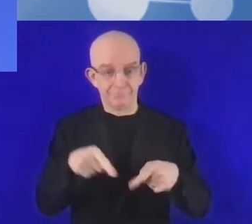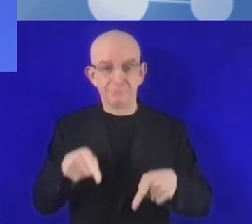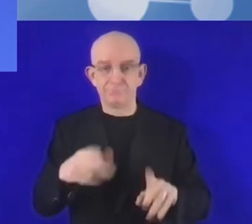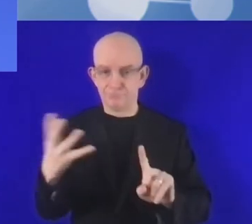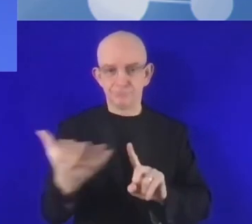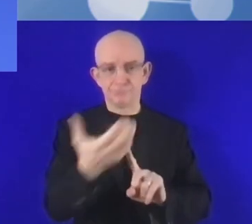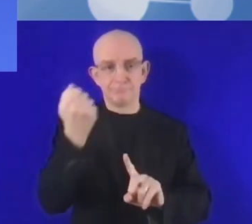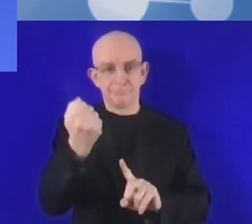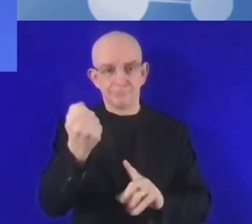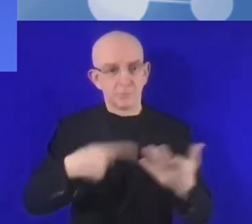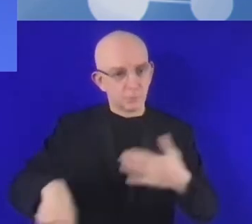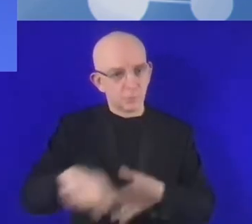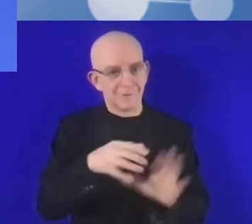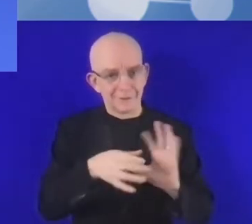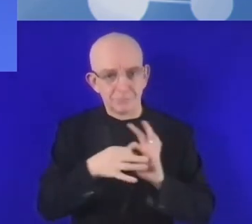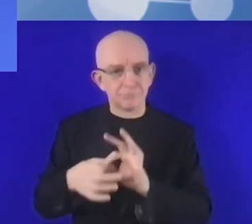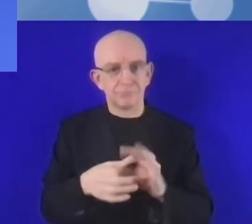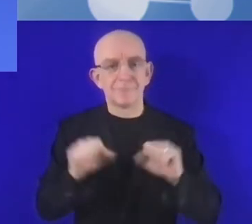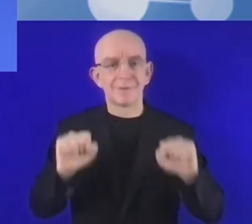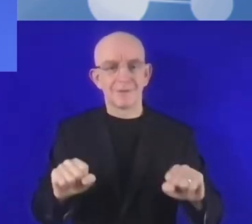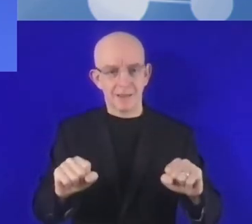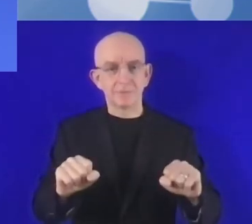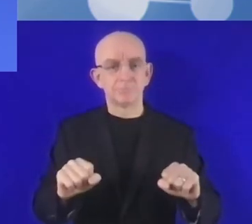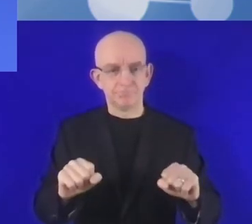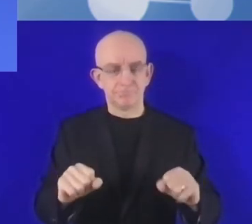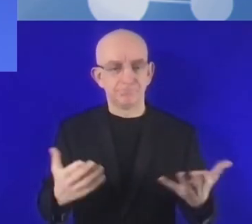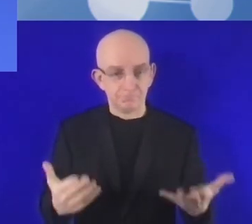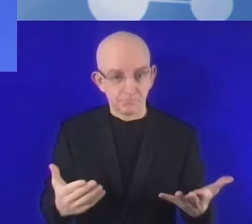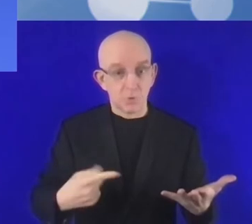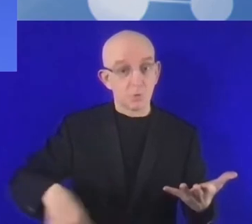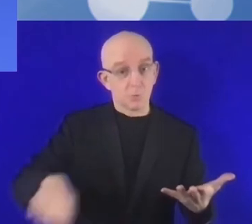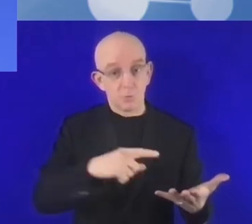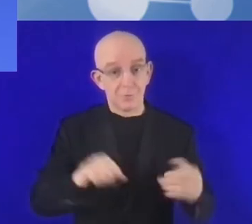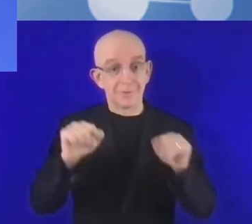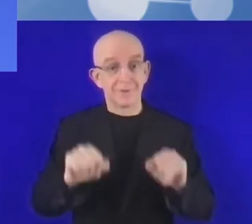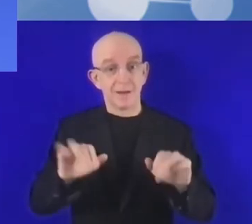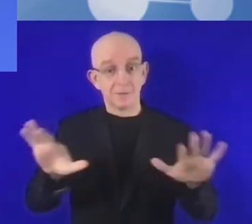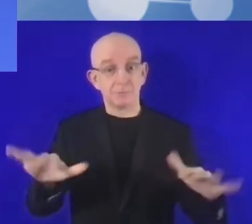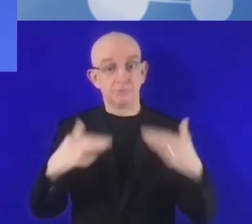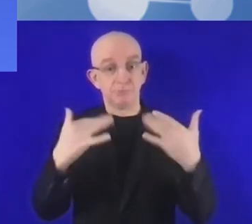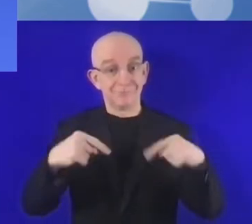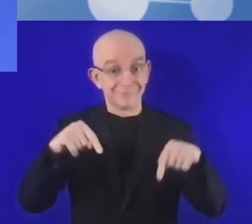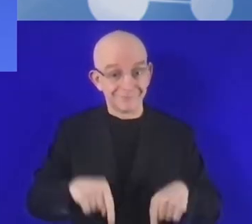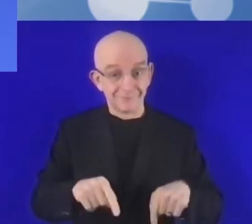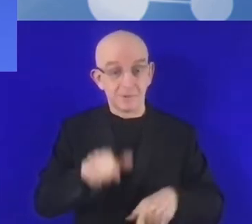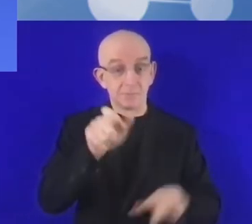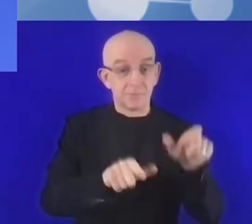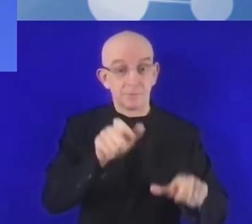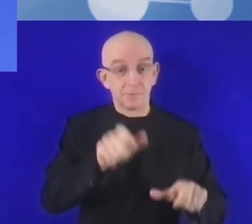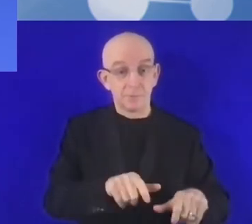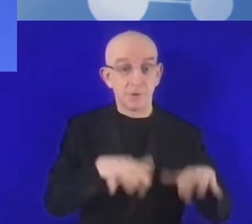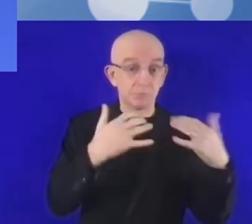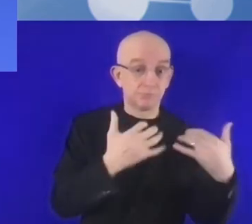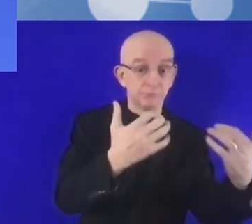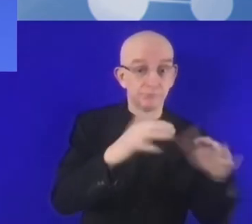COVID-19. Obviamente es más fácil decirlo que hacerlo. Sin embargo, si trabajamos conjuntamente, este desafío podrá ser